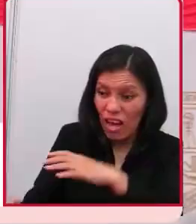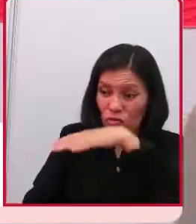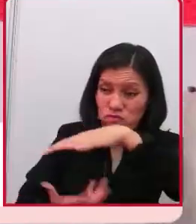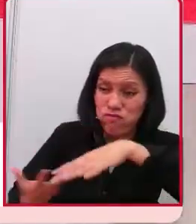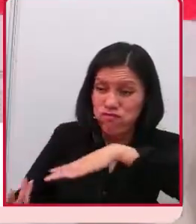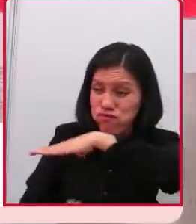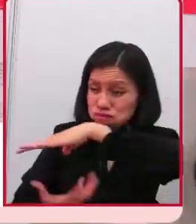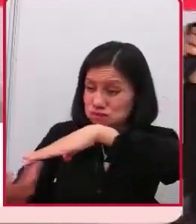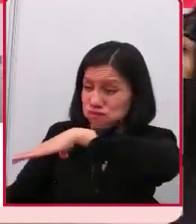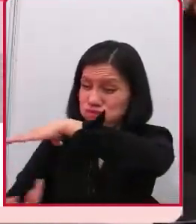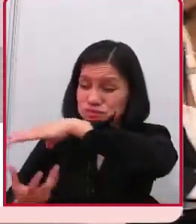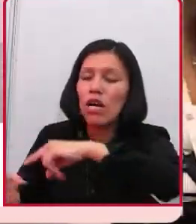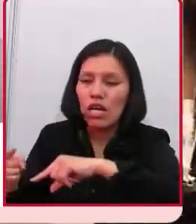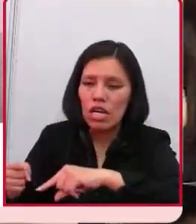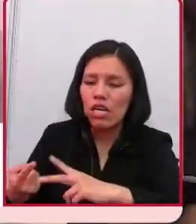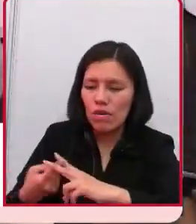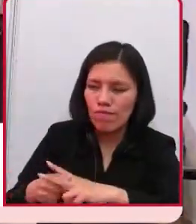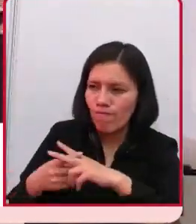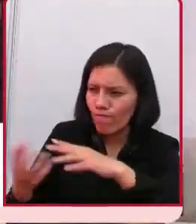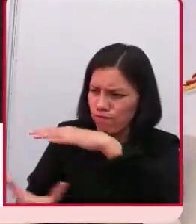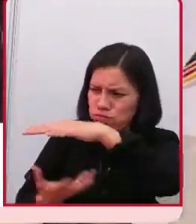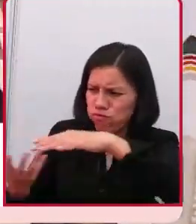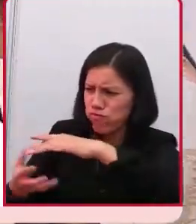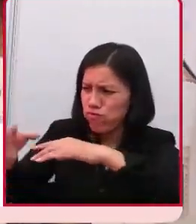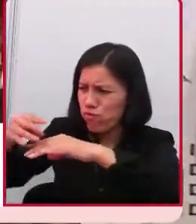el 50% o en el 20% del tiempo